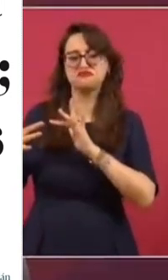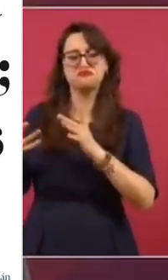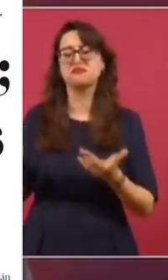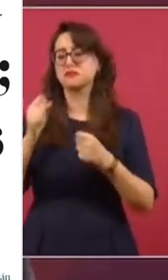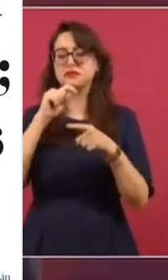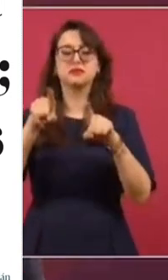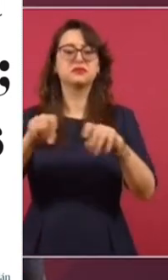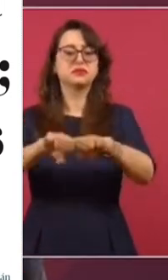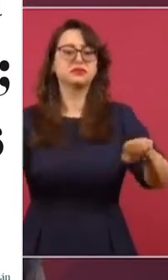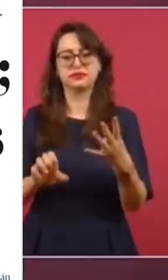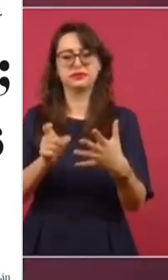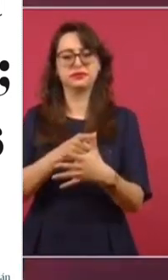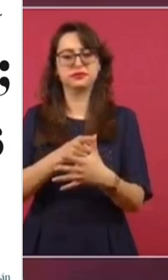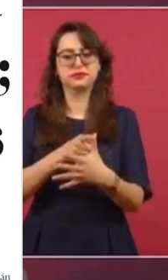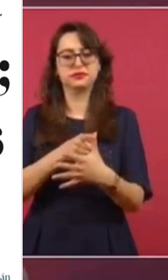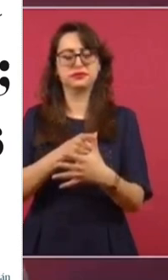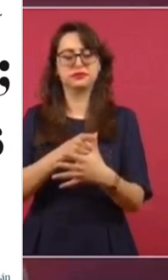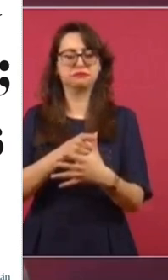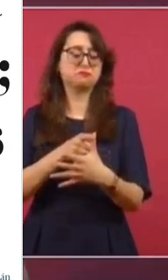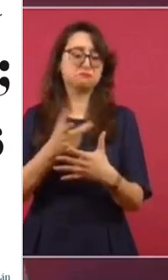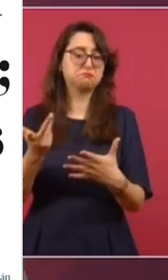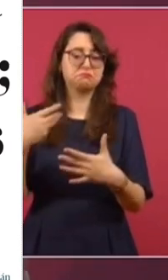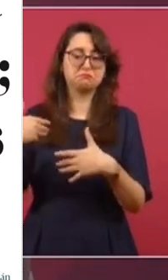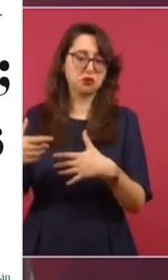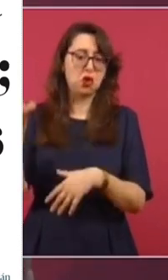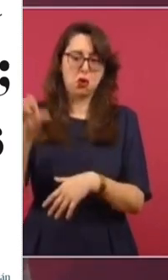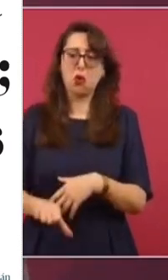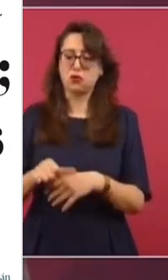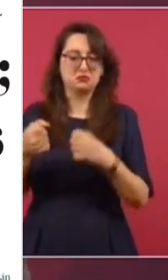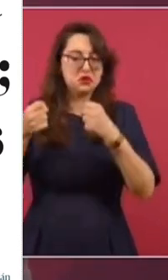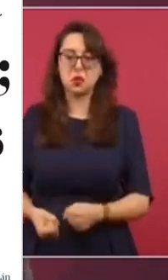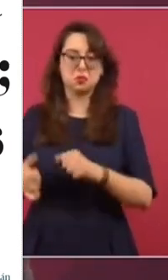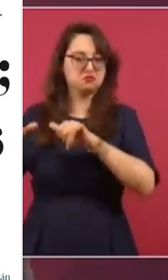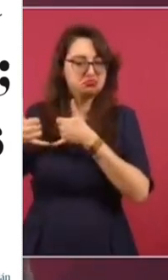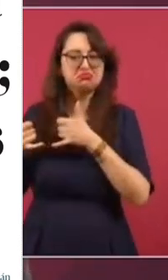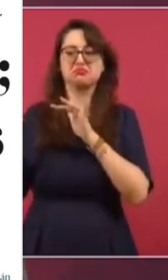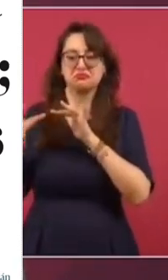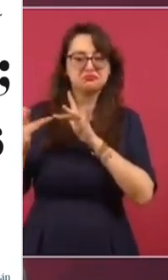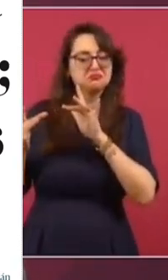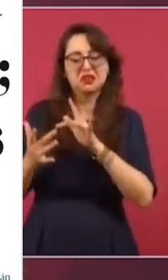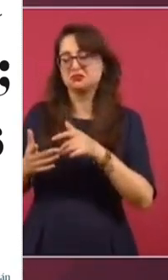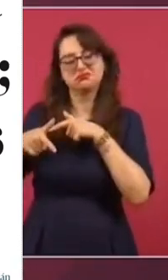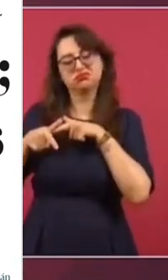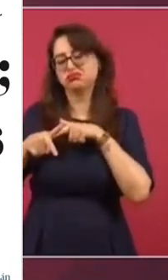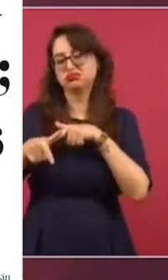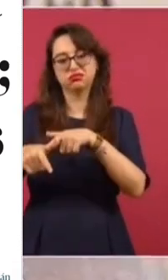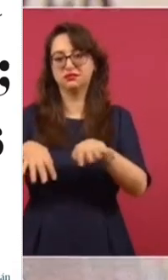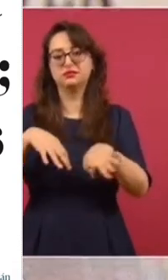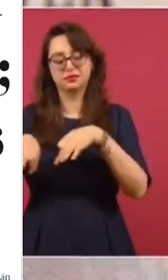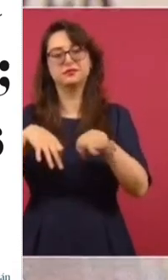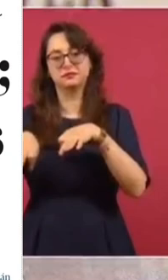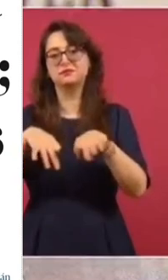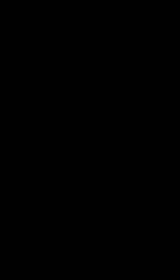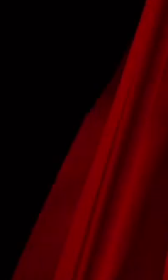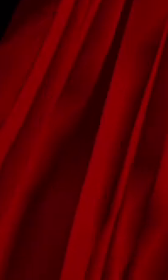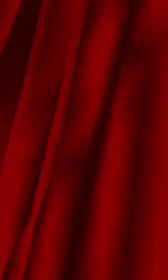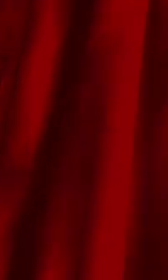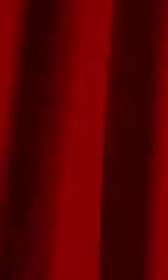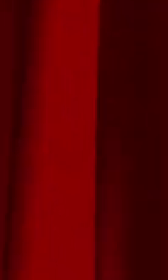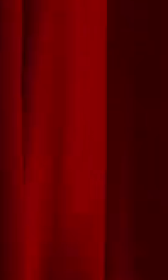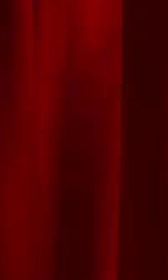quienes integramos el gabinete de seguridad, y seguramente en el transcurso del día pues, estaremos informándole permanentemente de todos los acontecimientos.